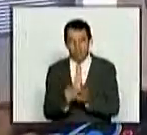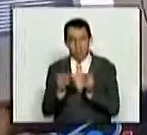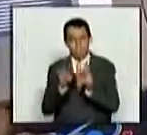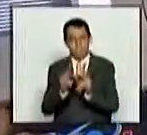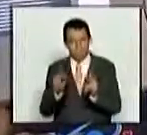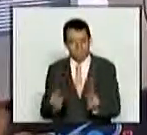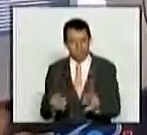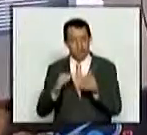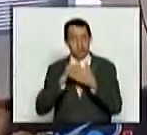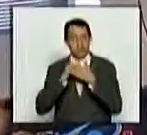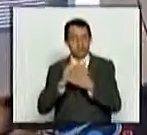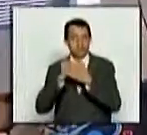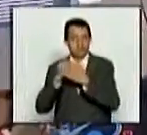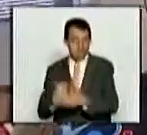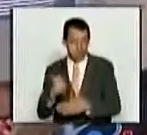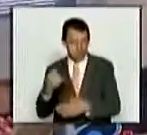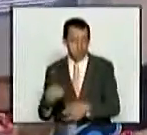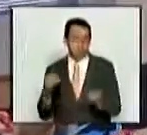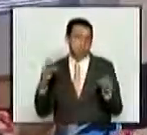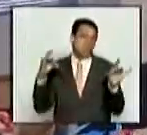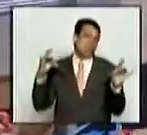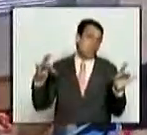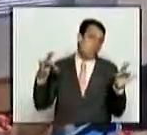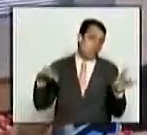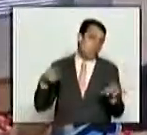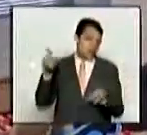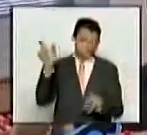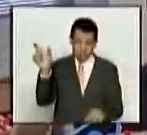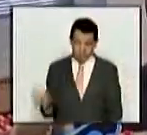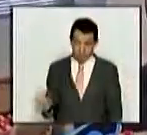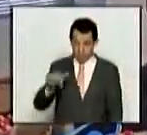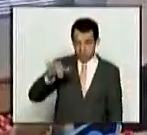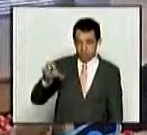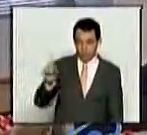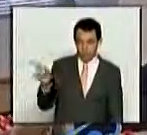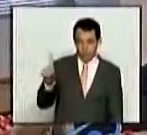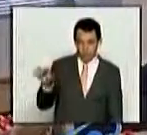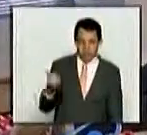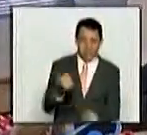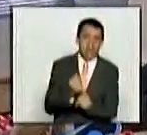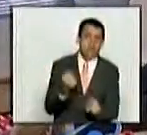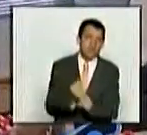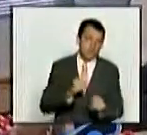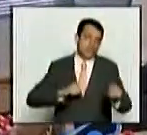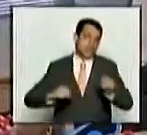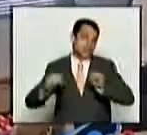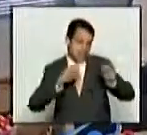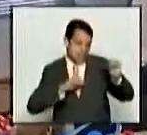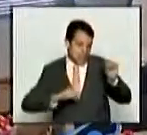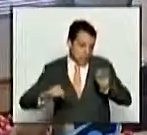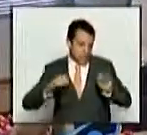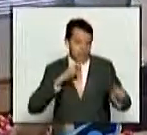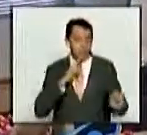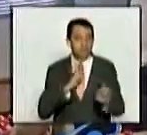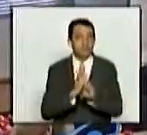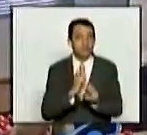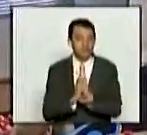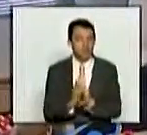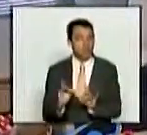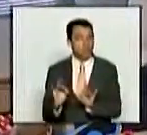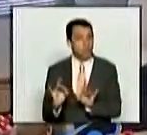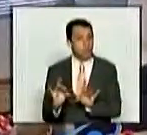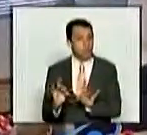terapéuticas que existen en el manejo del dolor crónico. En el caso de José, que tiene un problema lumbar, pero vuelvo y repito, estamos hablando de